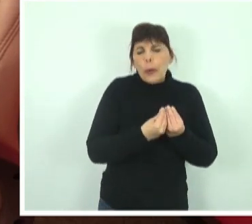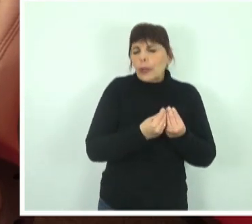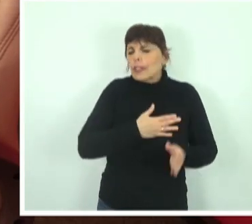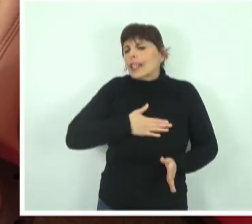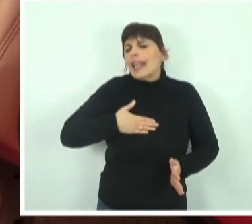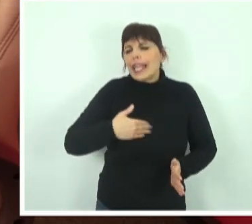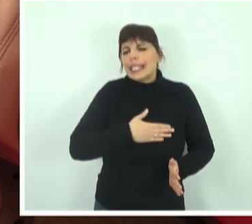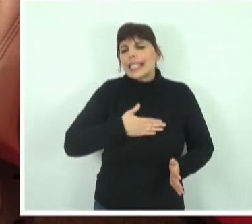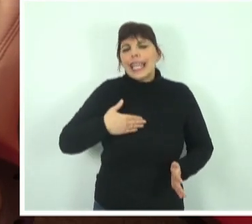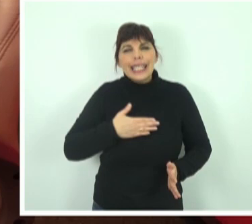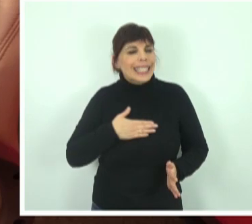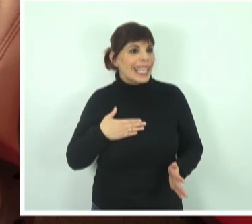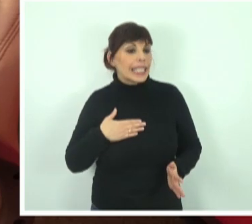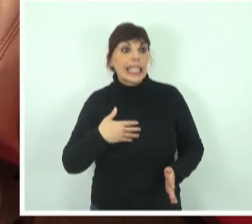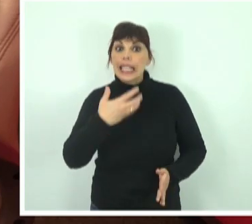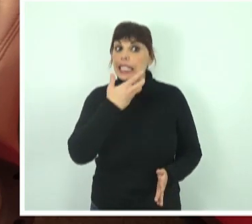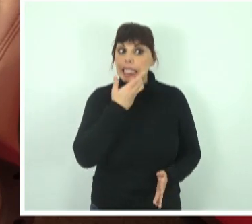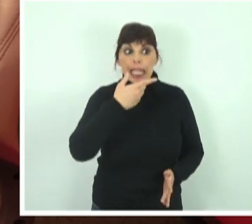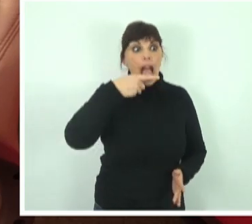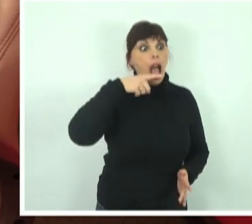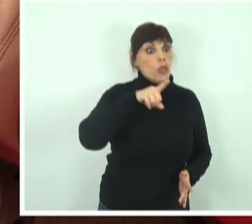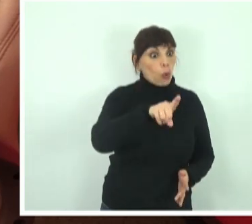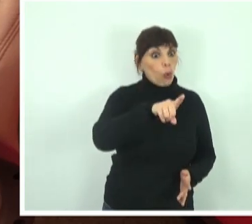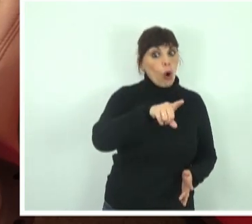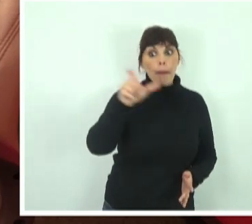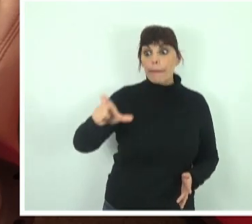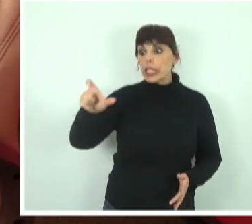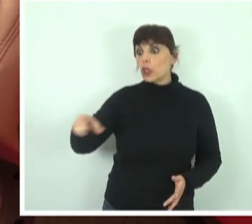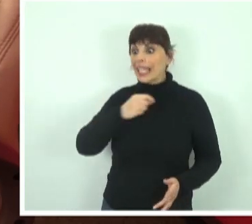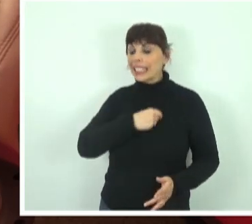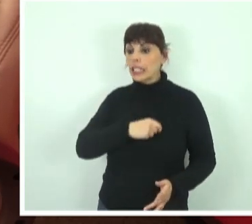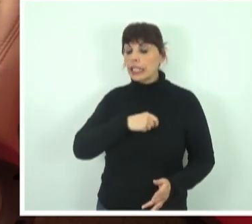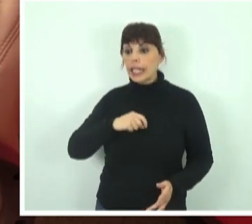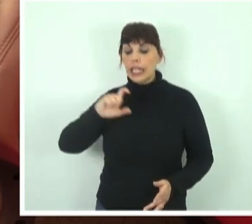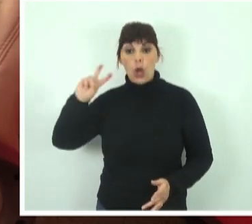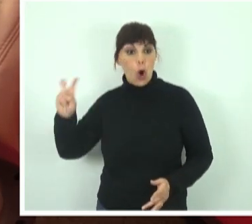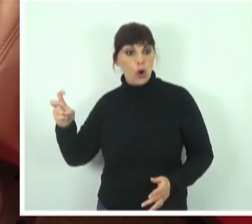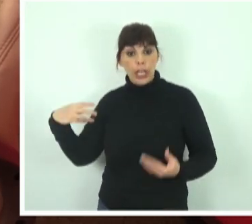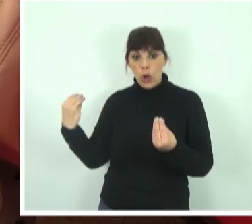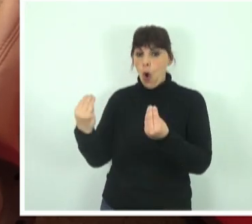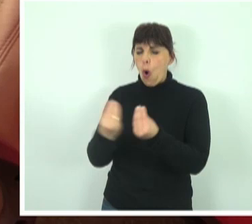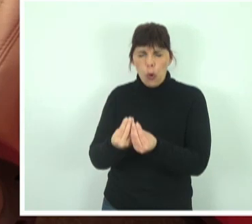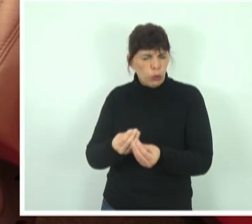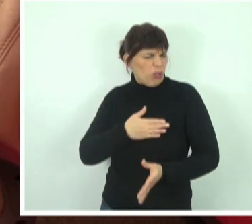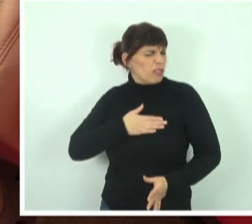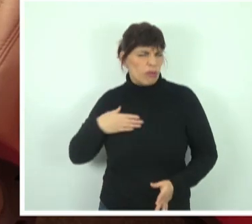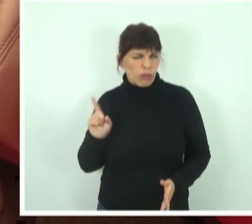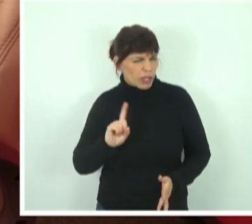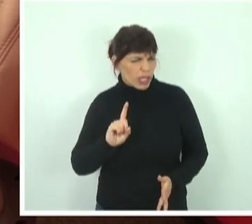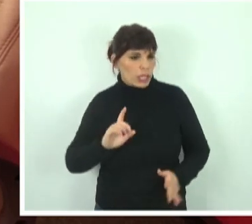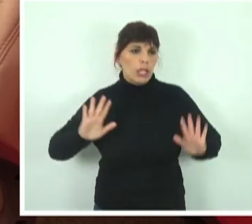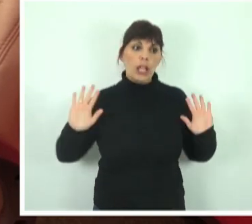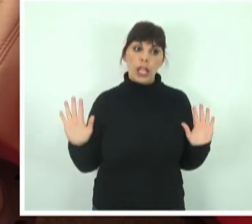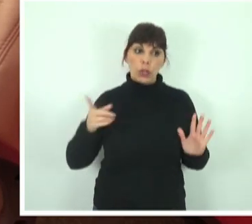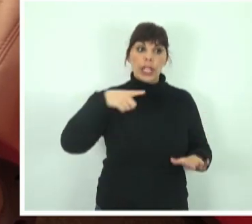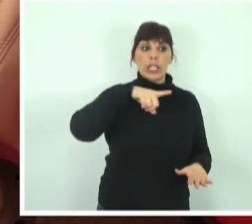Si no te encanta estar con otros cristianos juntos, tenías que preguntarle al Espíritu Santo, ¿Por qué razón y qué